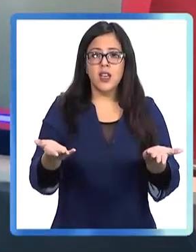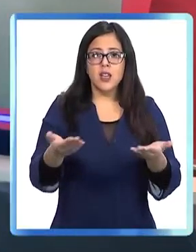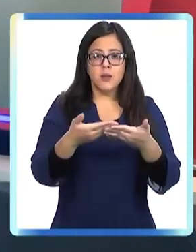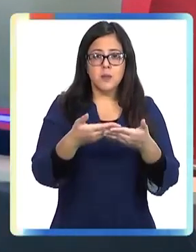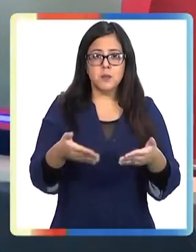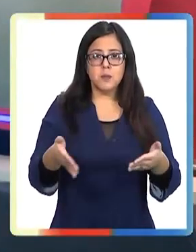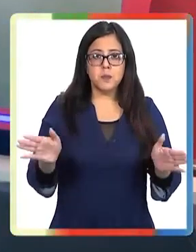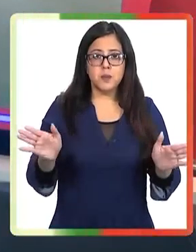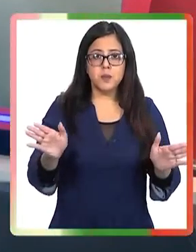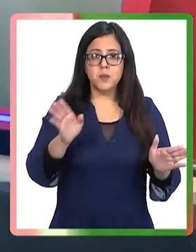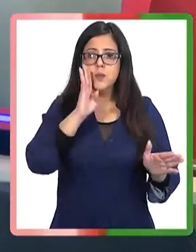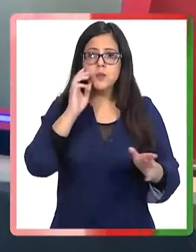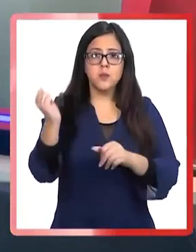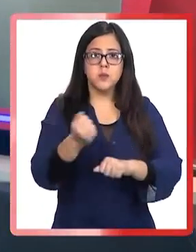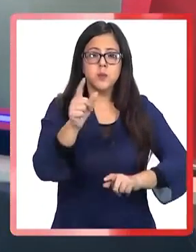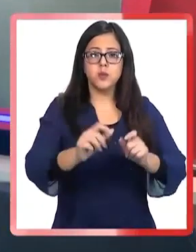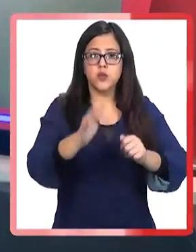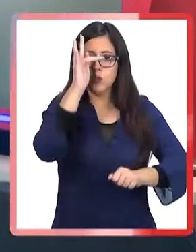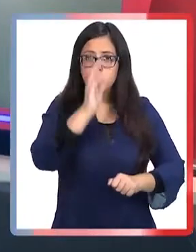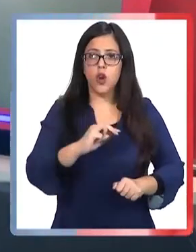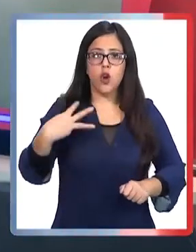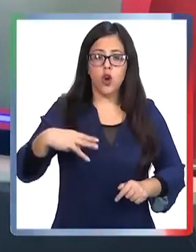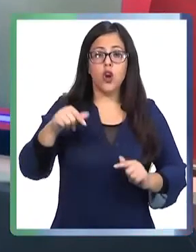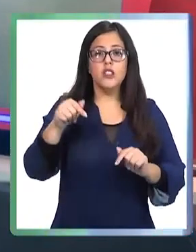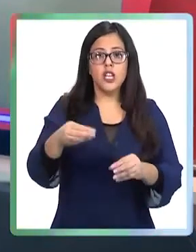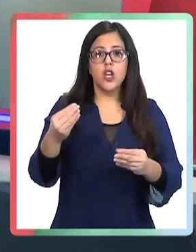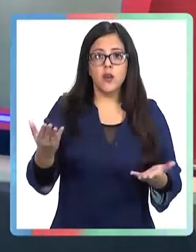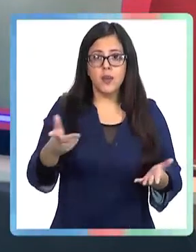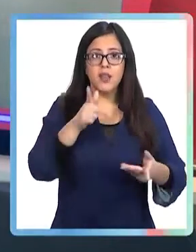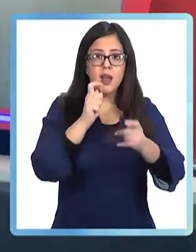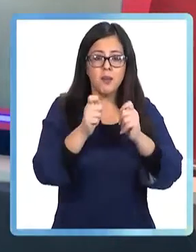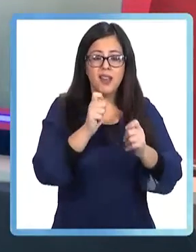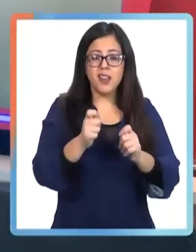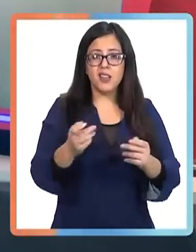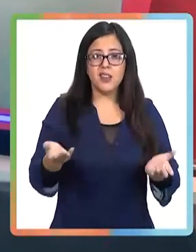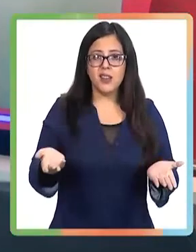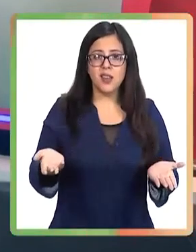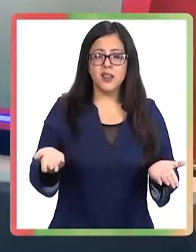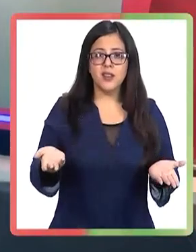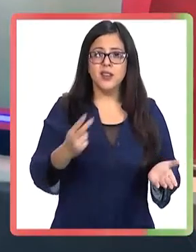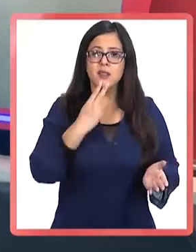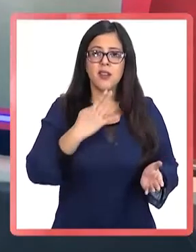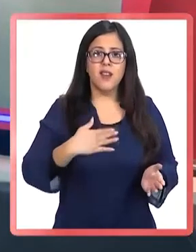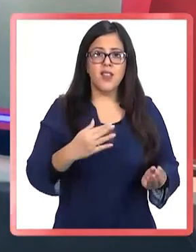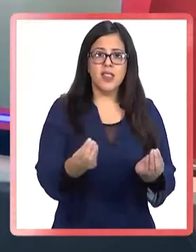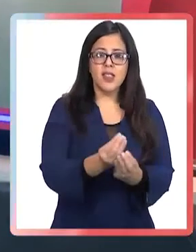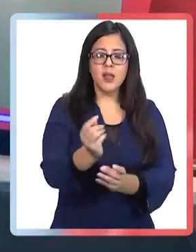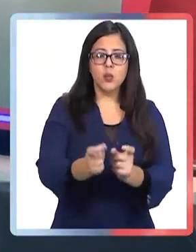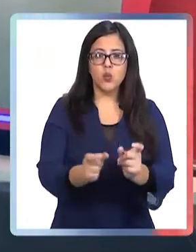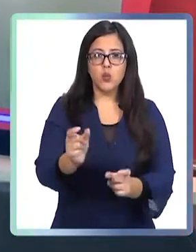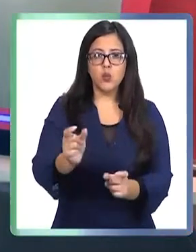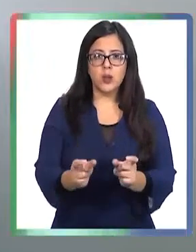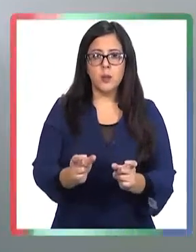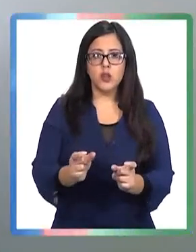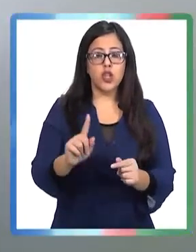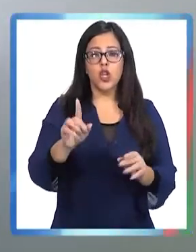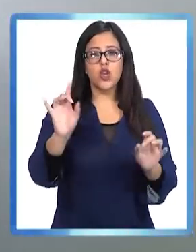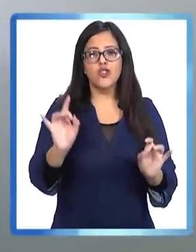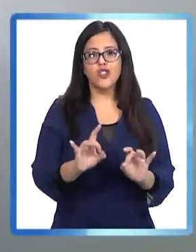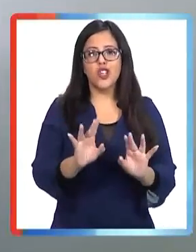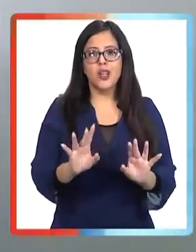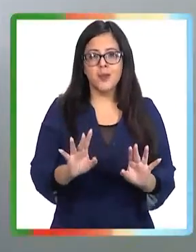despejándose la ruta por parte de funcionarios municipales, lo cual claramente pone en riesgo la vida de muchas personas,